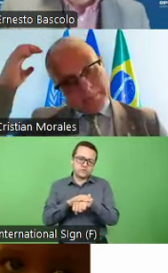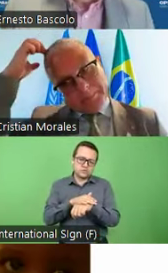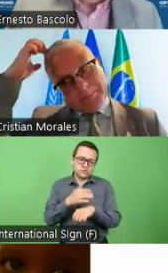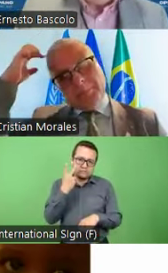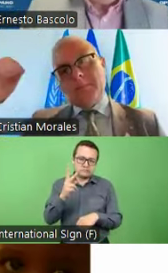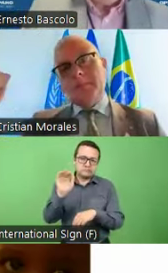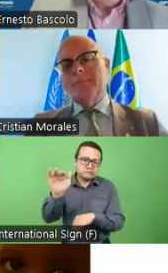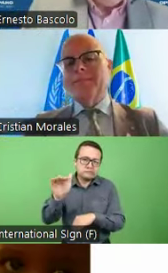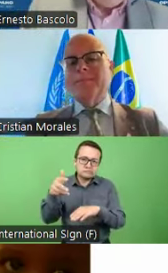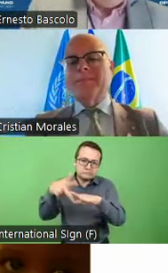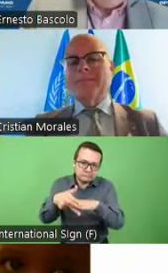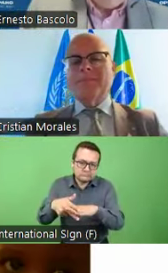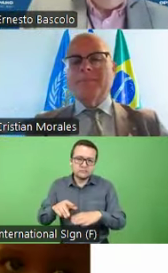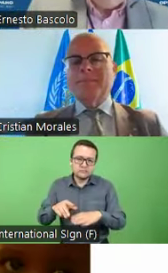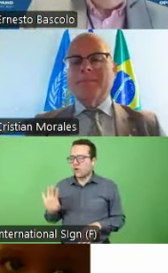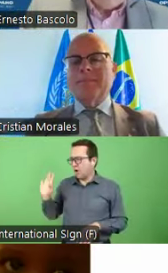Adelante. ningún problema.